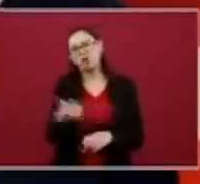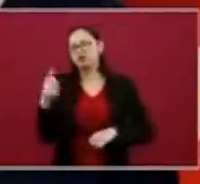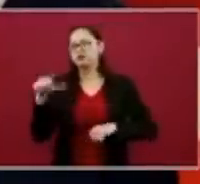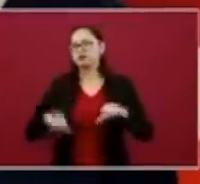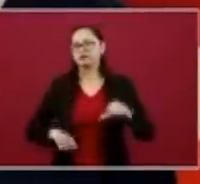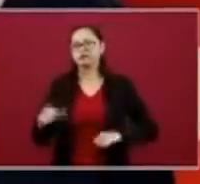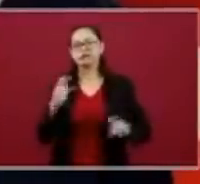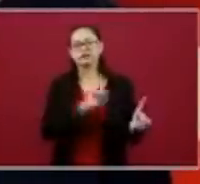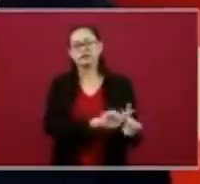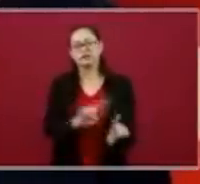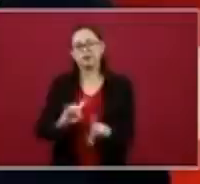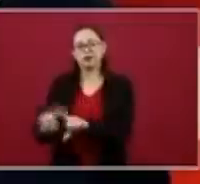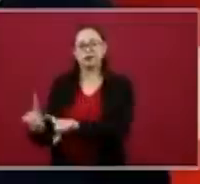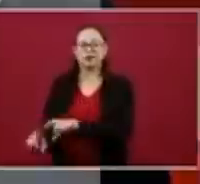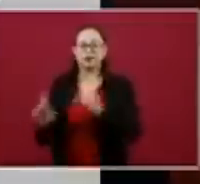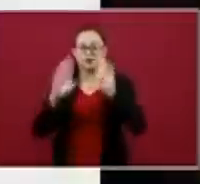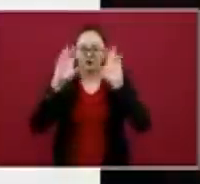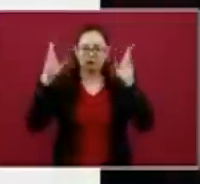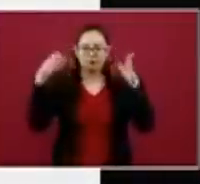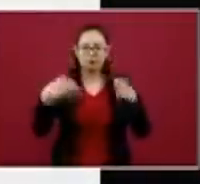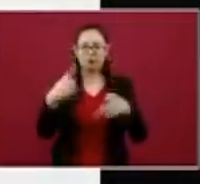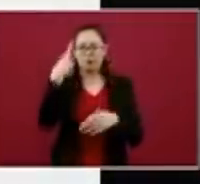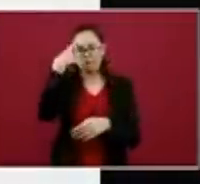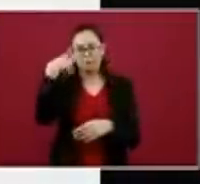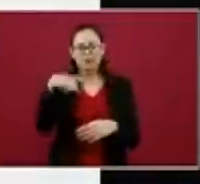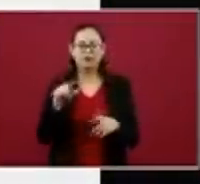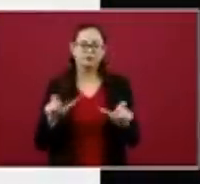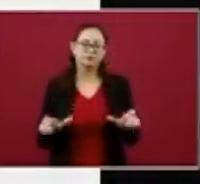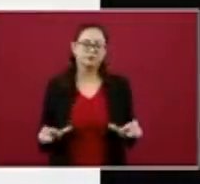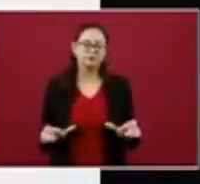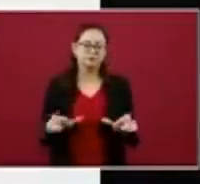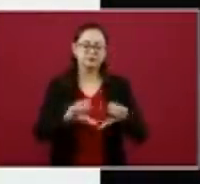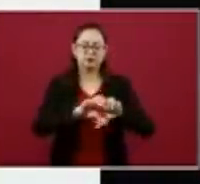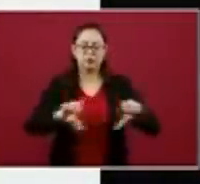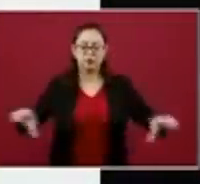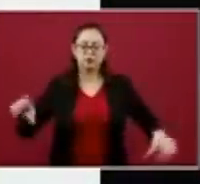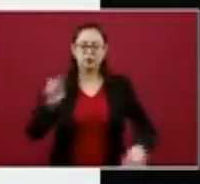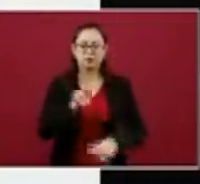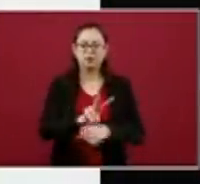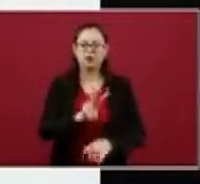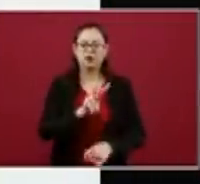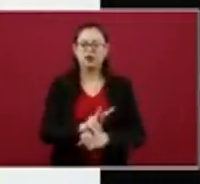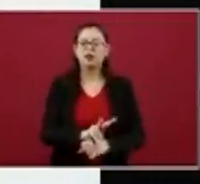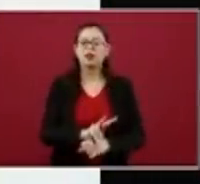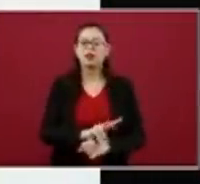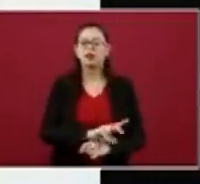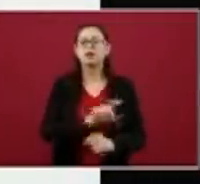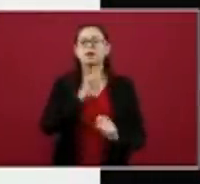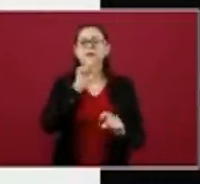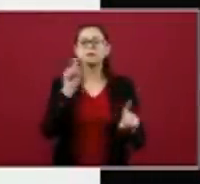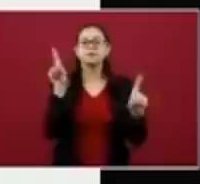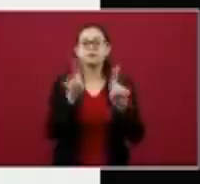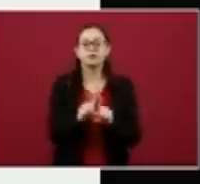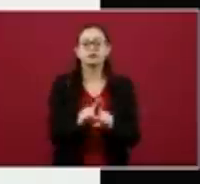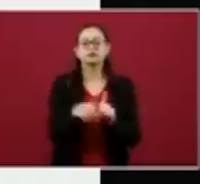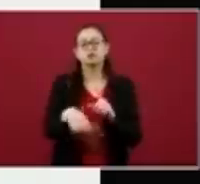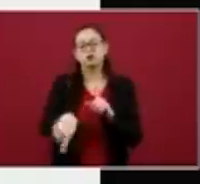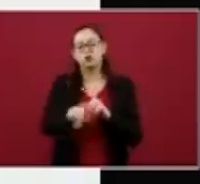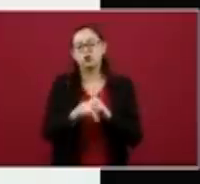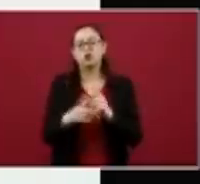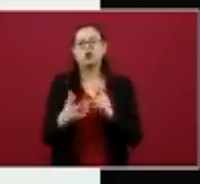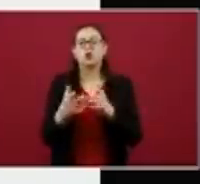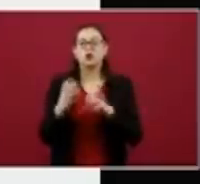actividades enfocadas a incrementar la seguridad a los ductos y posteriormente el apoyo al transporte